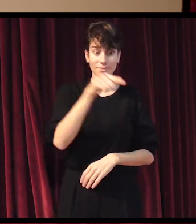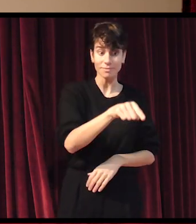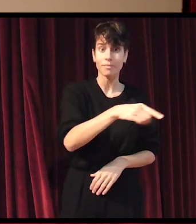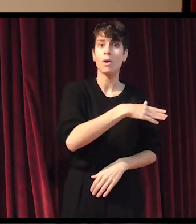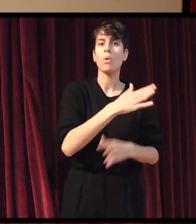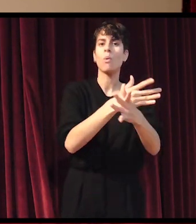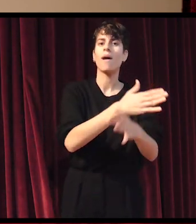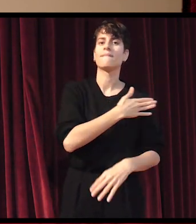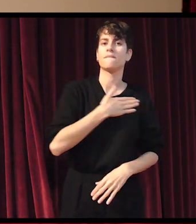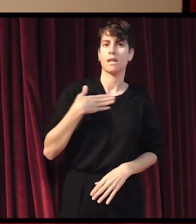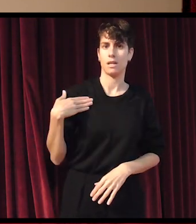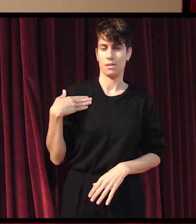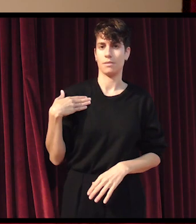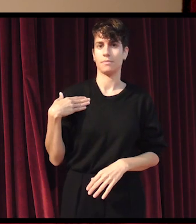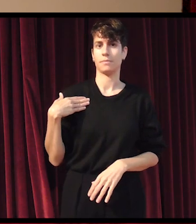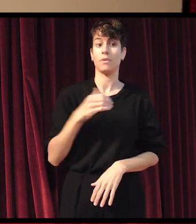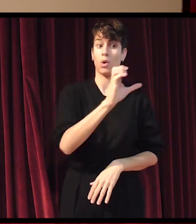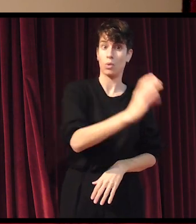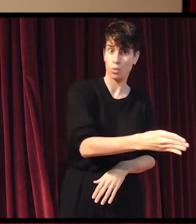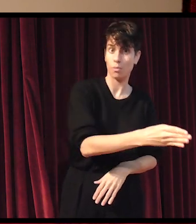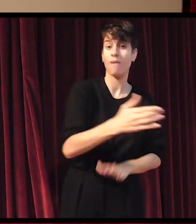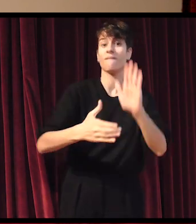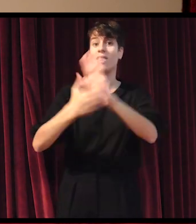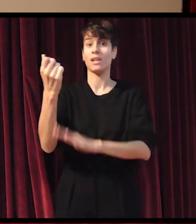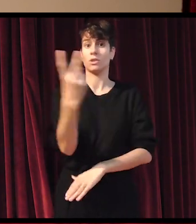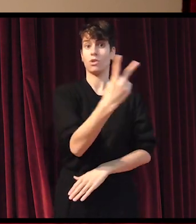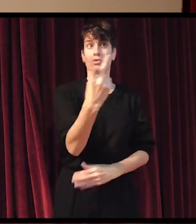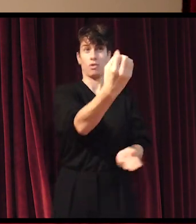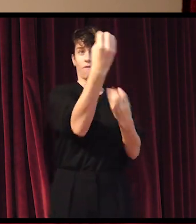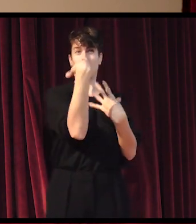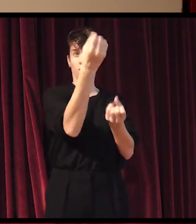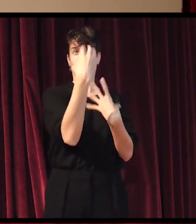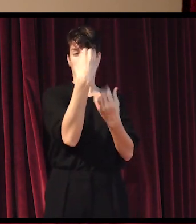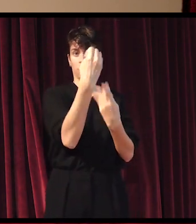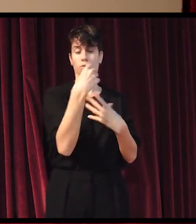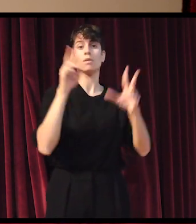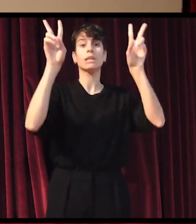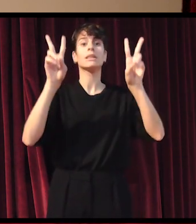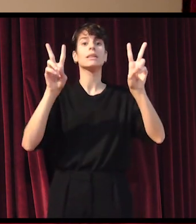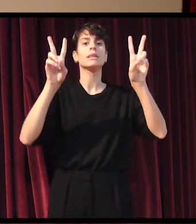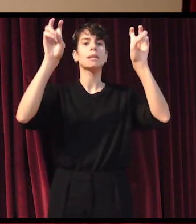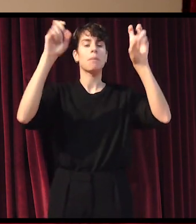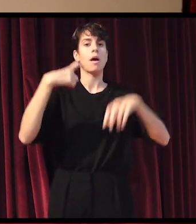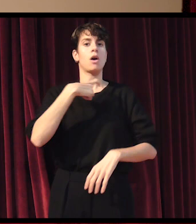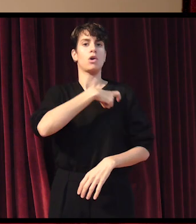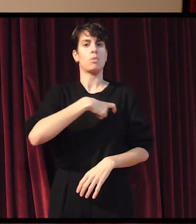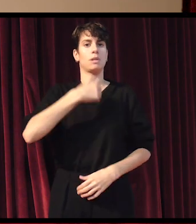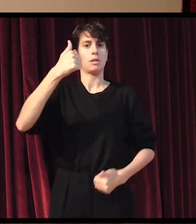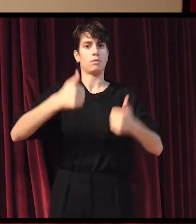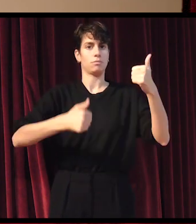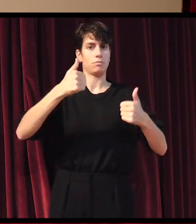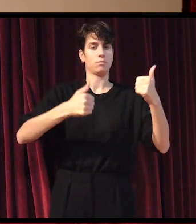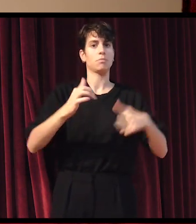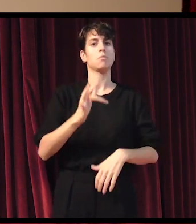sido informado por el club y la Federación de las sanciones existentes por el Comité de Competición y los